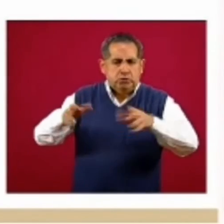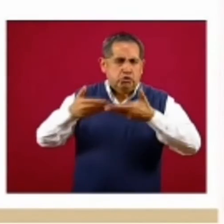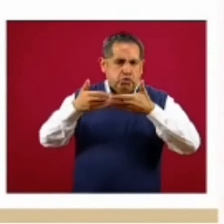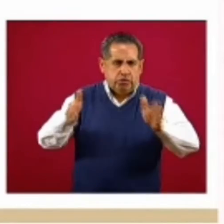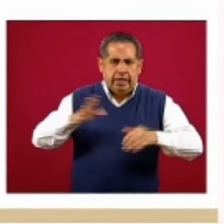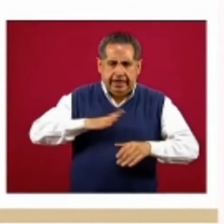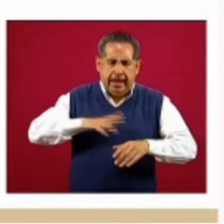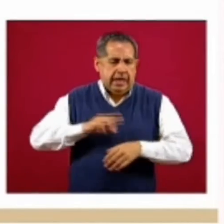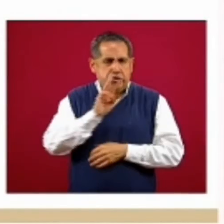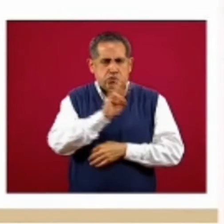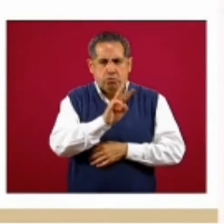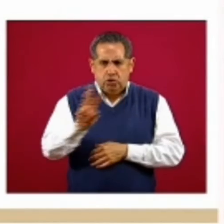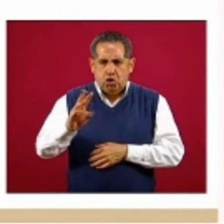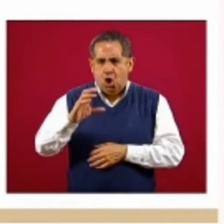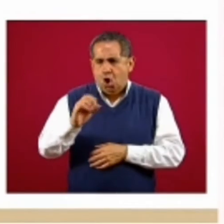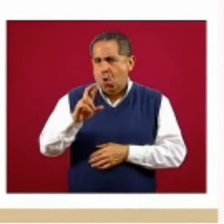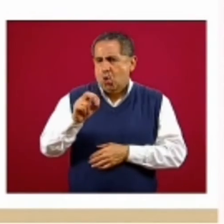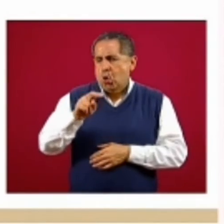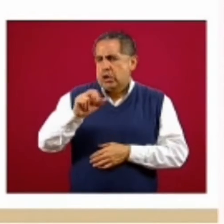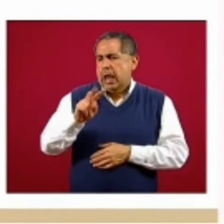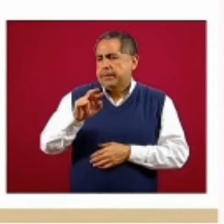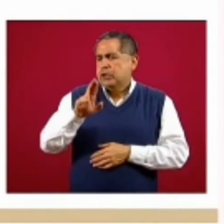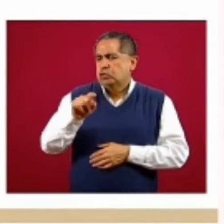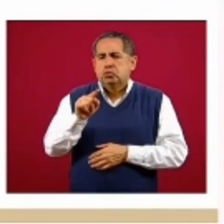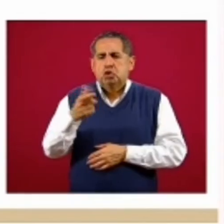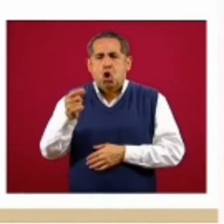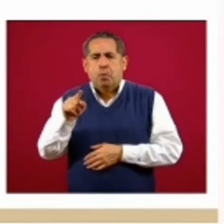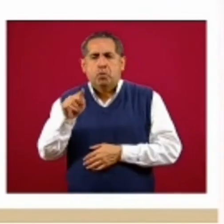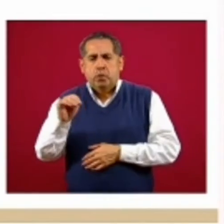coloca nuevamente en el semáforo naranja, con un nuevo